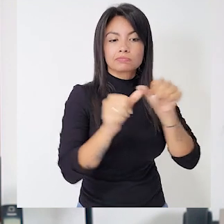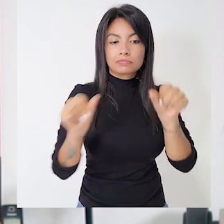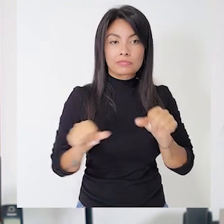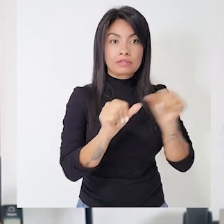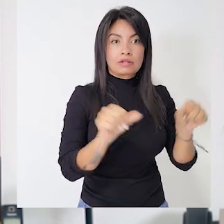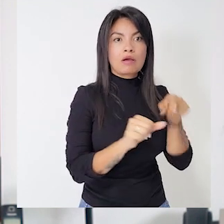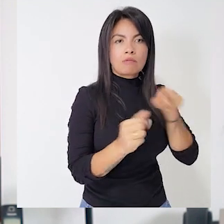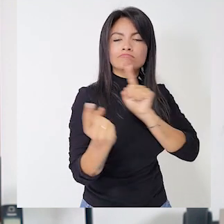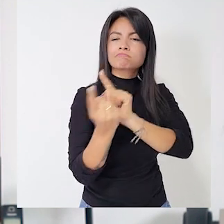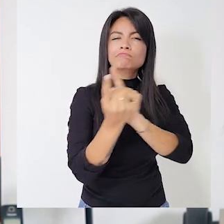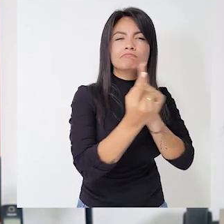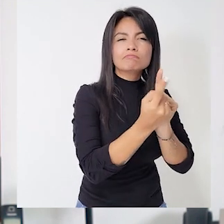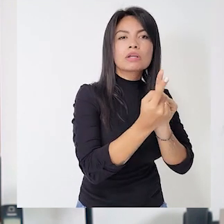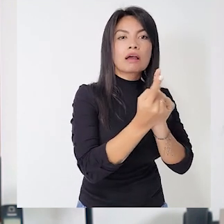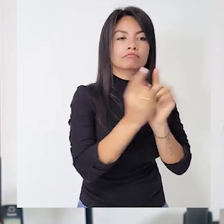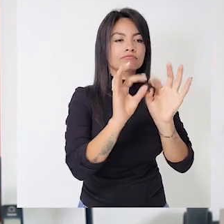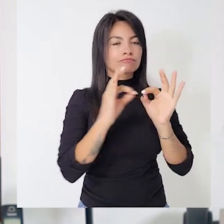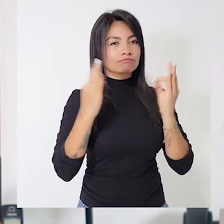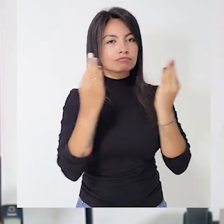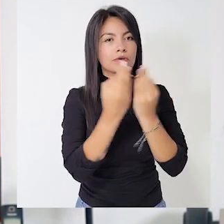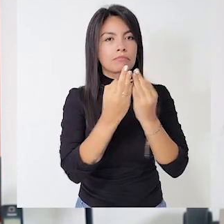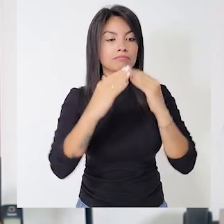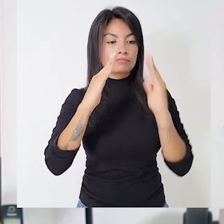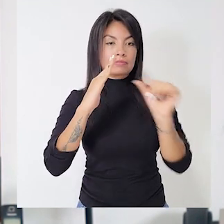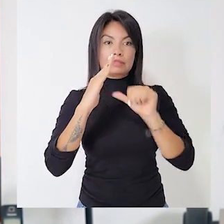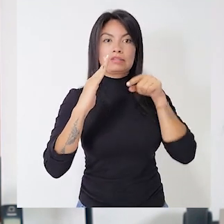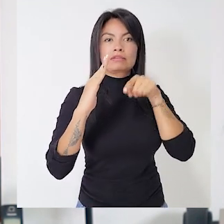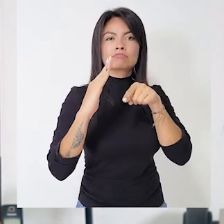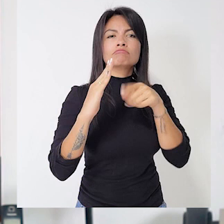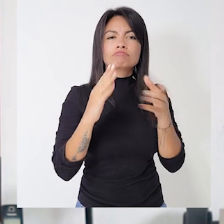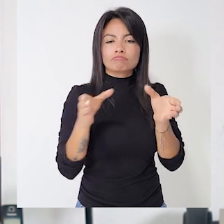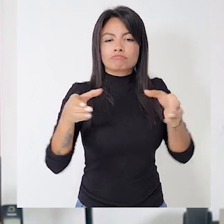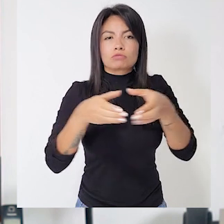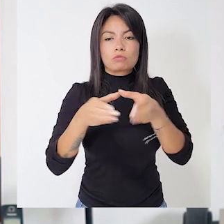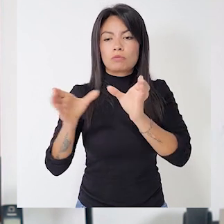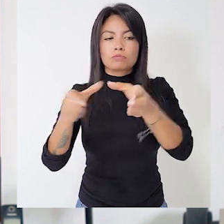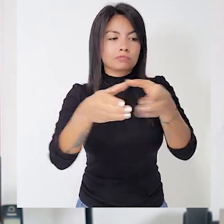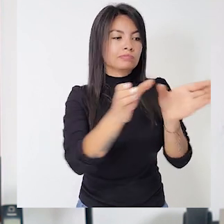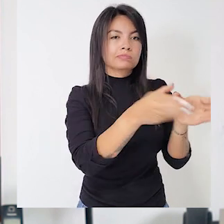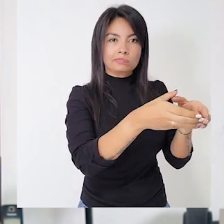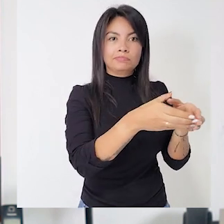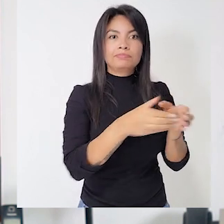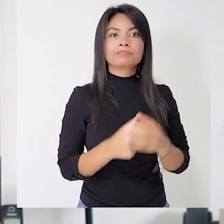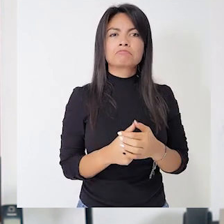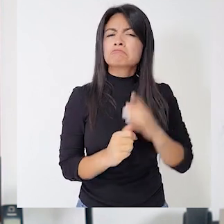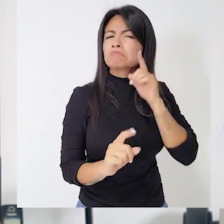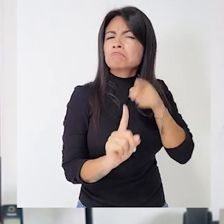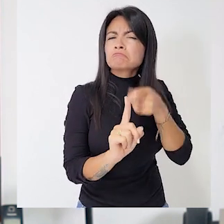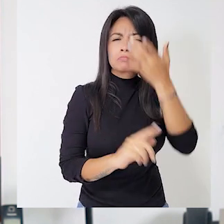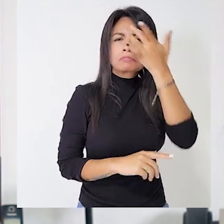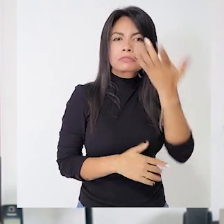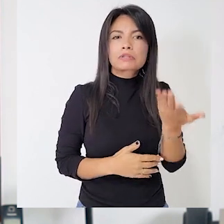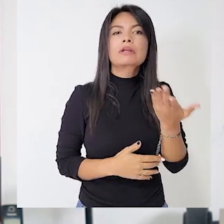de grupo. Hoy es el encuentro de la familia anglohispano por grados, porque se